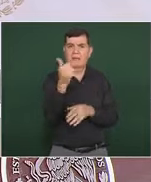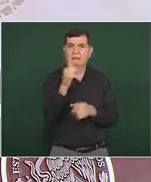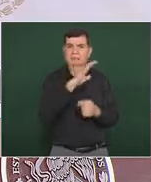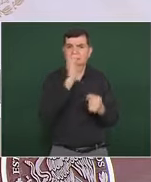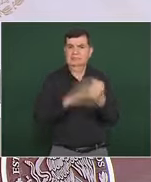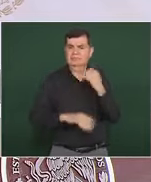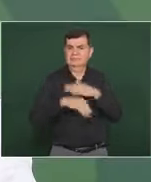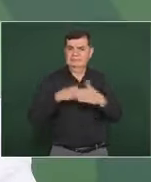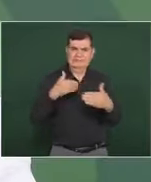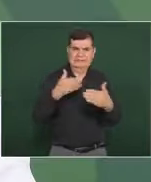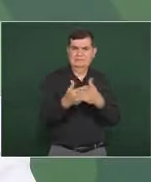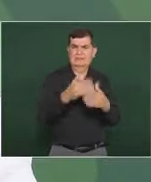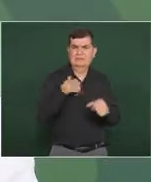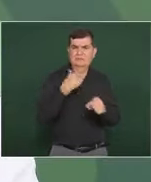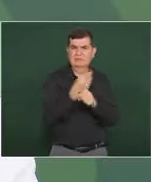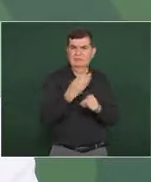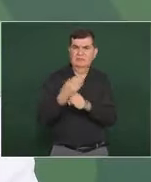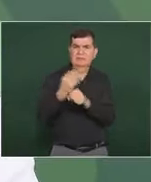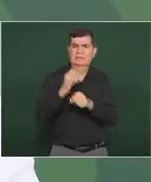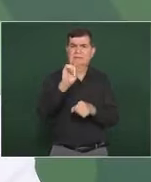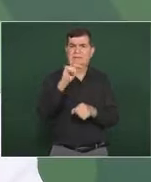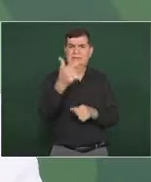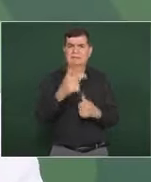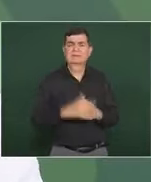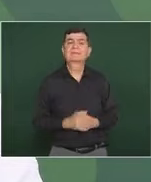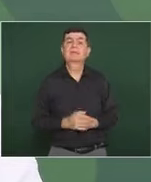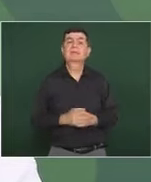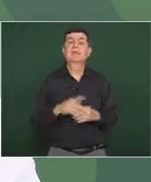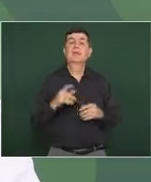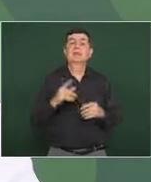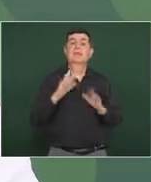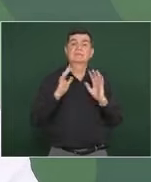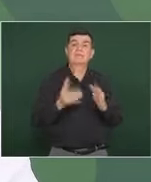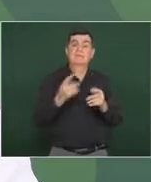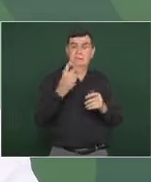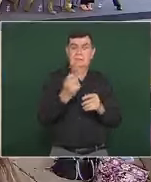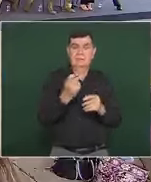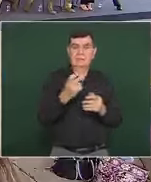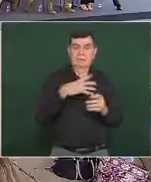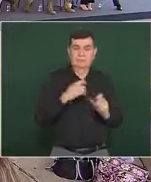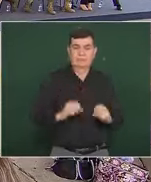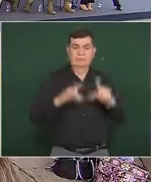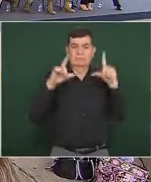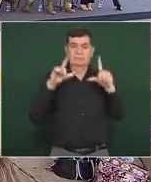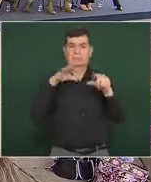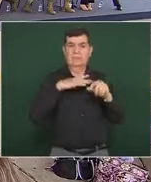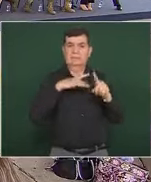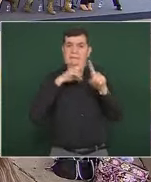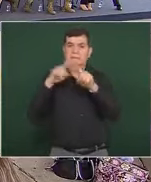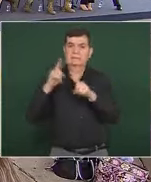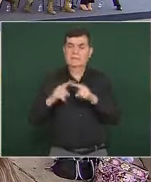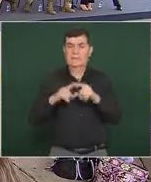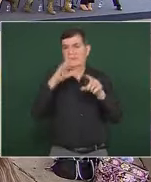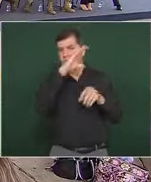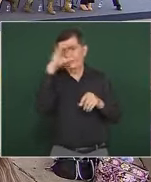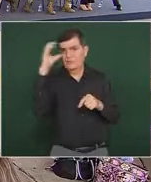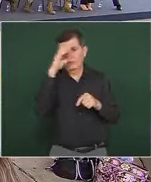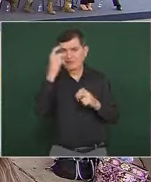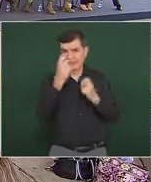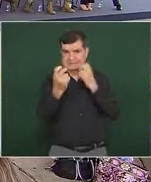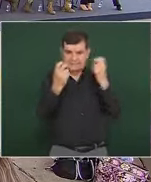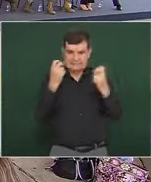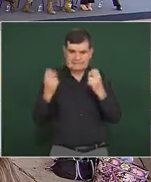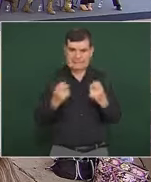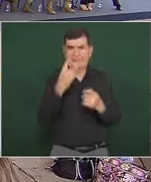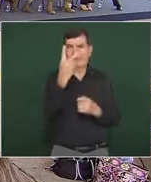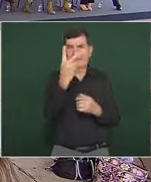estamos ahorita en proceso de construcción 77. En esta lámina se presentan algunas de las fotografías de estos